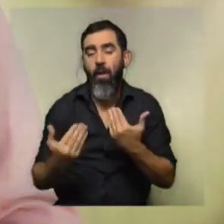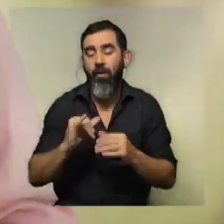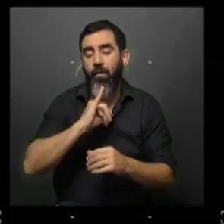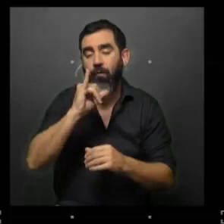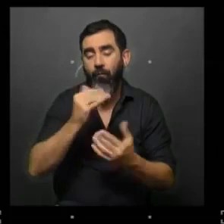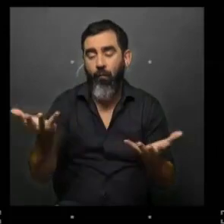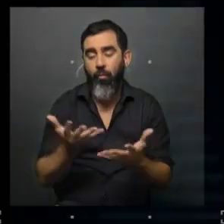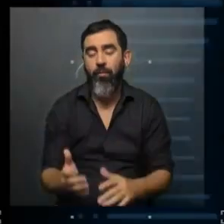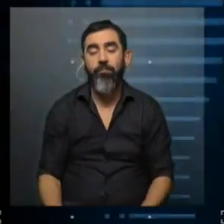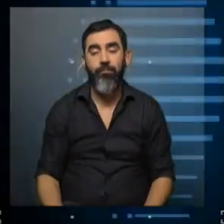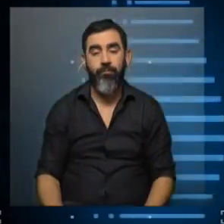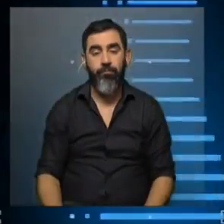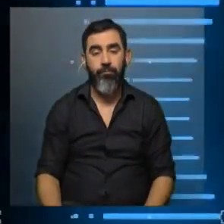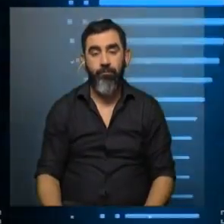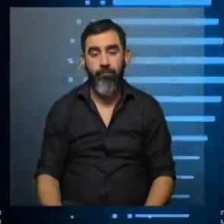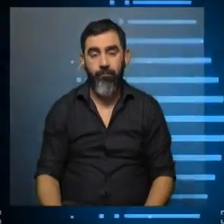informe.